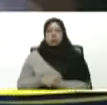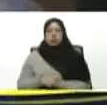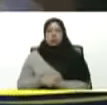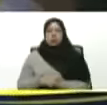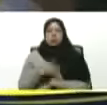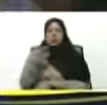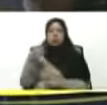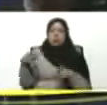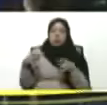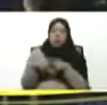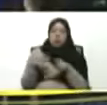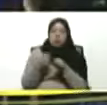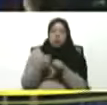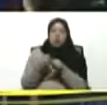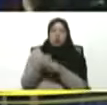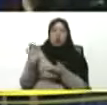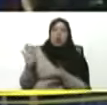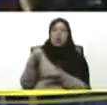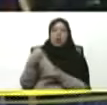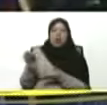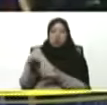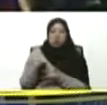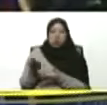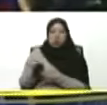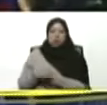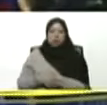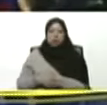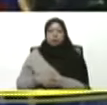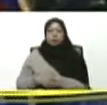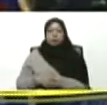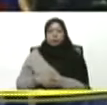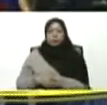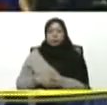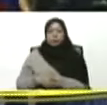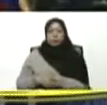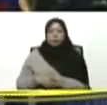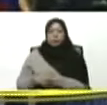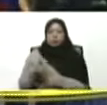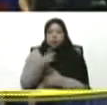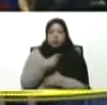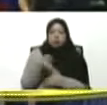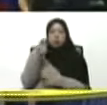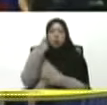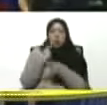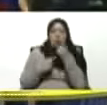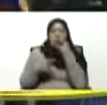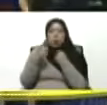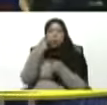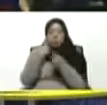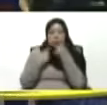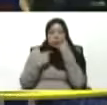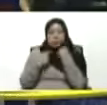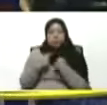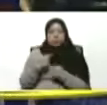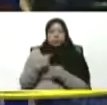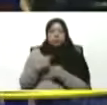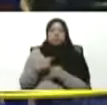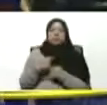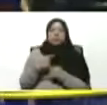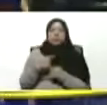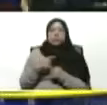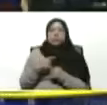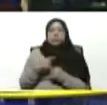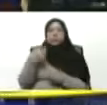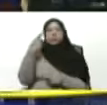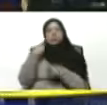puso un disco con una canción. Y con esa canción empecé a llorar. Y a llorar, y